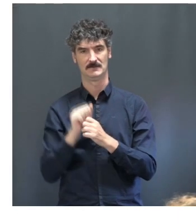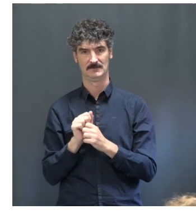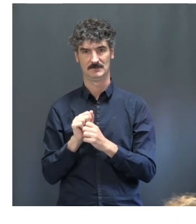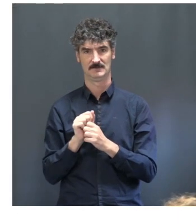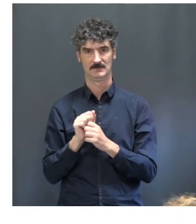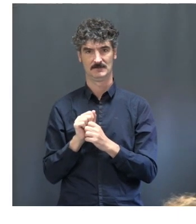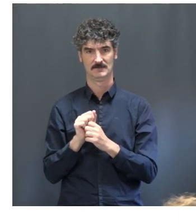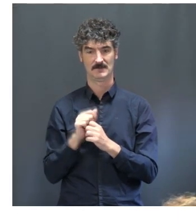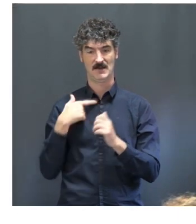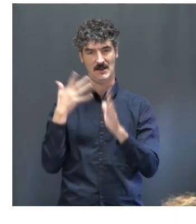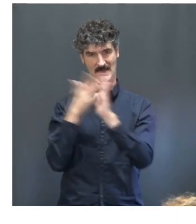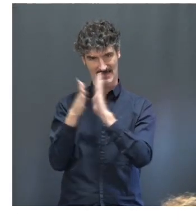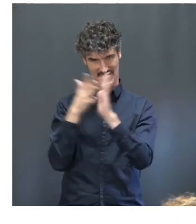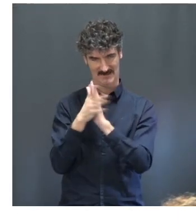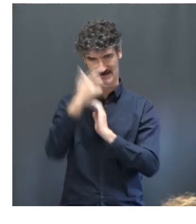Primero la descripción, ¿no?